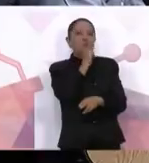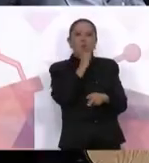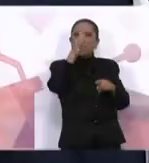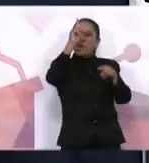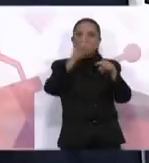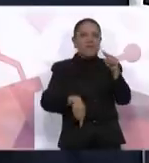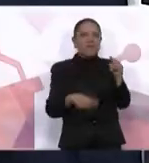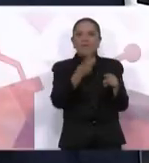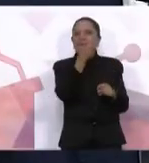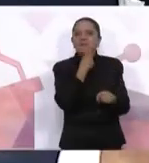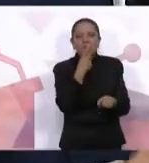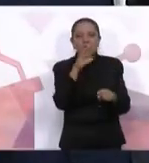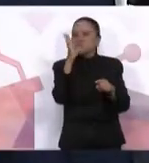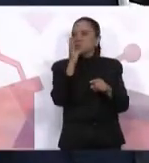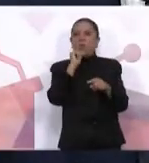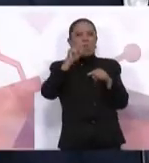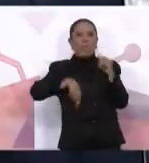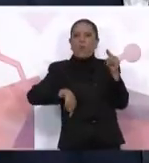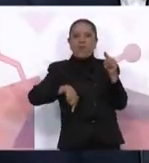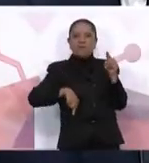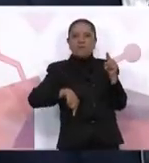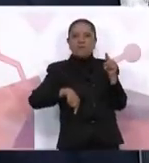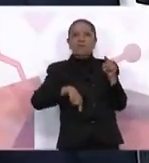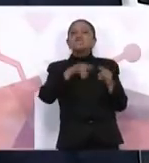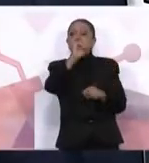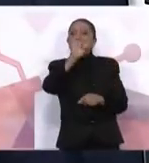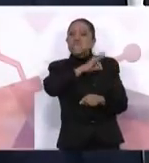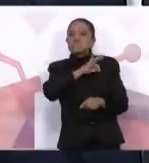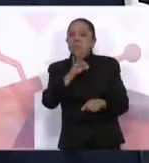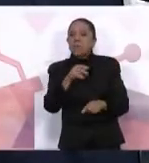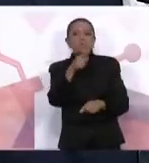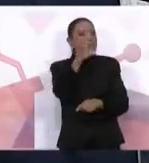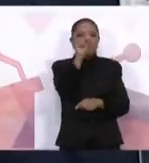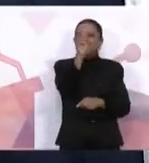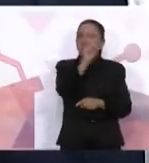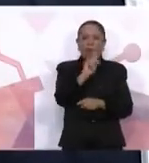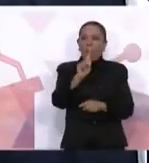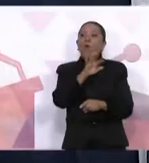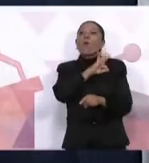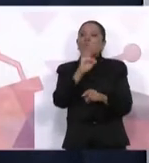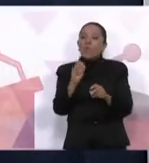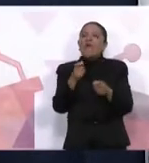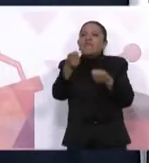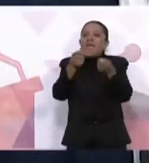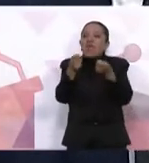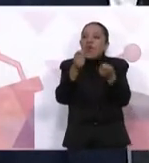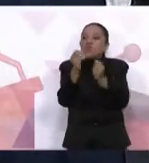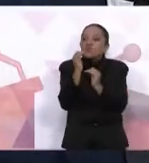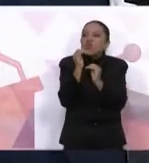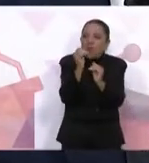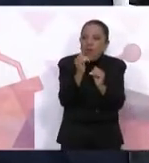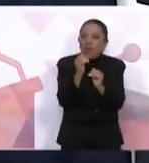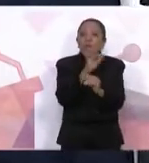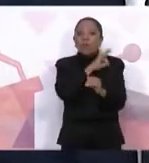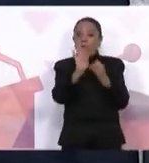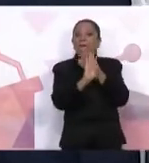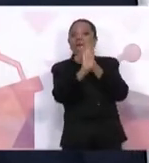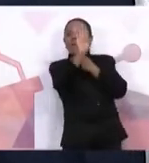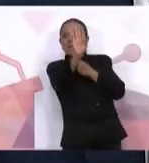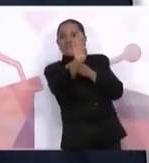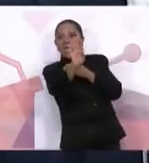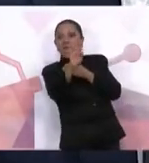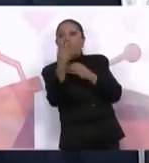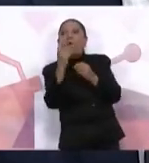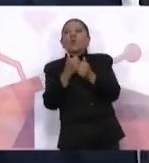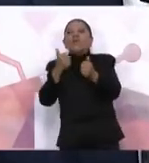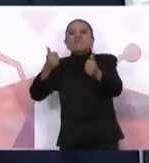controlar no no se puede solamente se puede controlar podemos evitar que aparezca podemos retrasar su aparición como muy